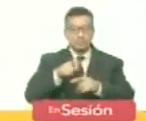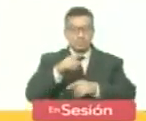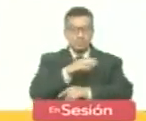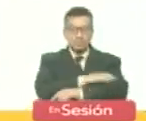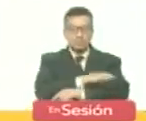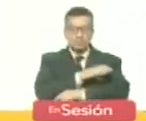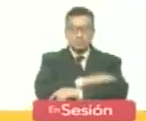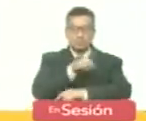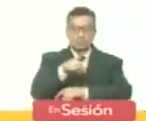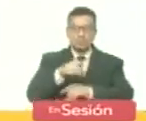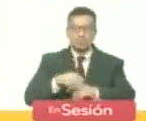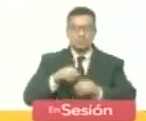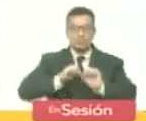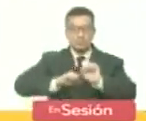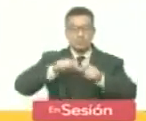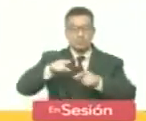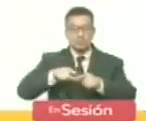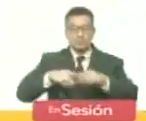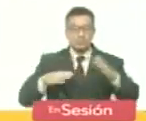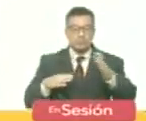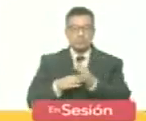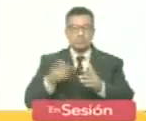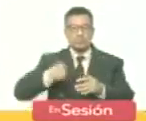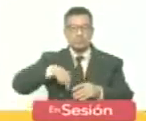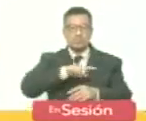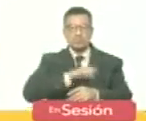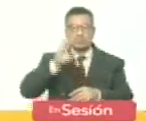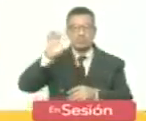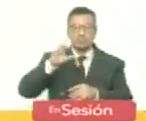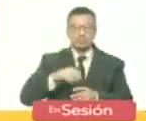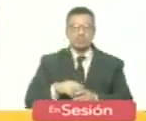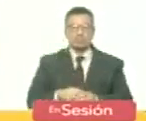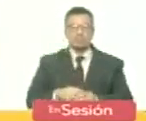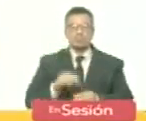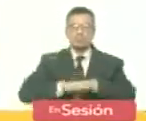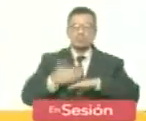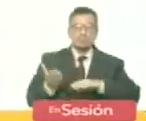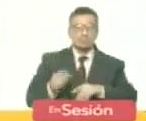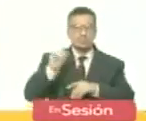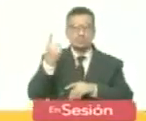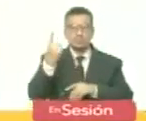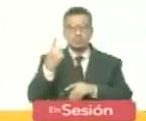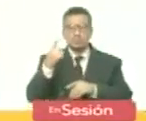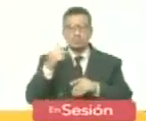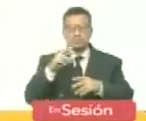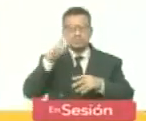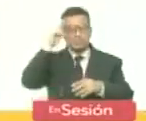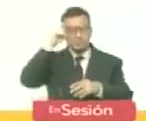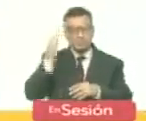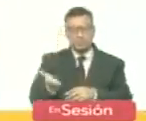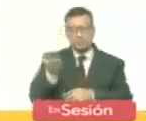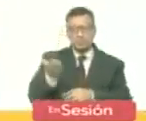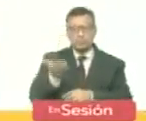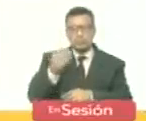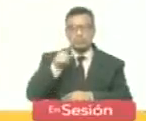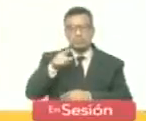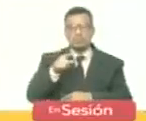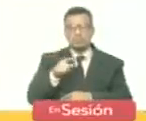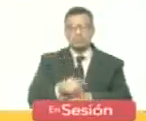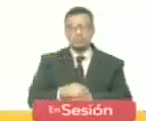vehemencia a el bloqueo a nuestra patria. Porque una de las razones fundamentales de esa